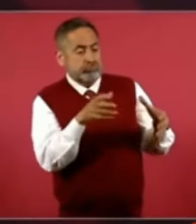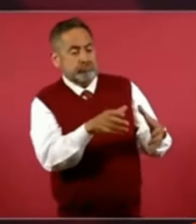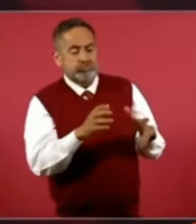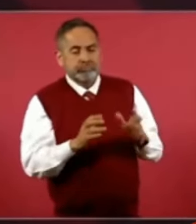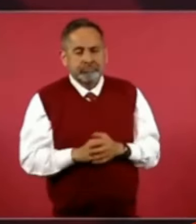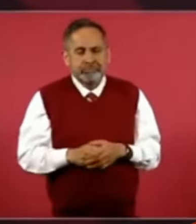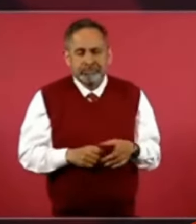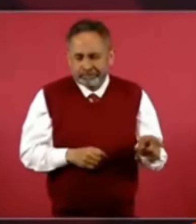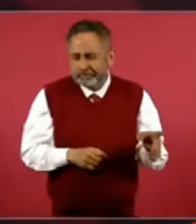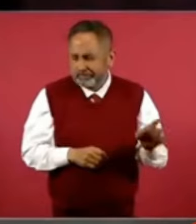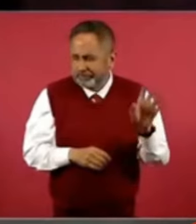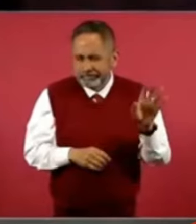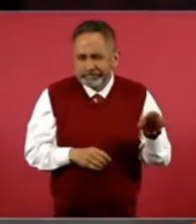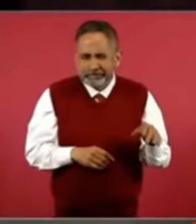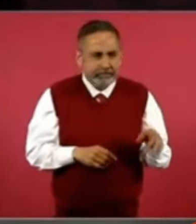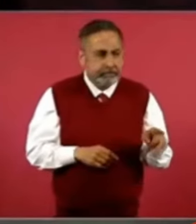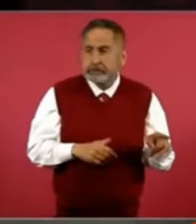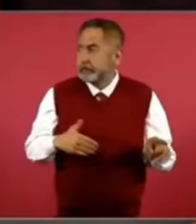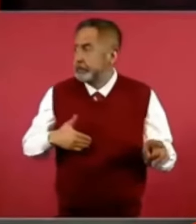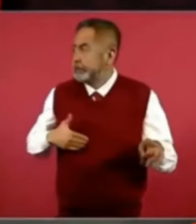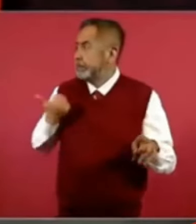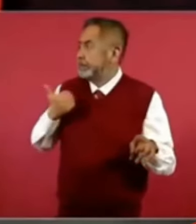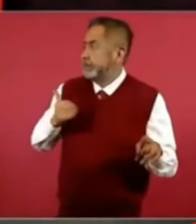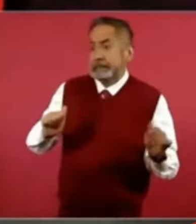Sí, con el oportunismo.